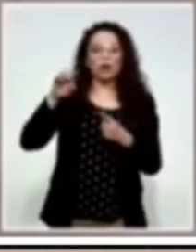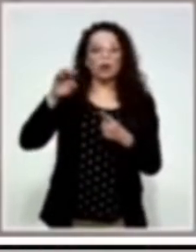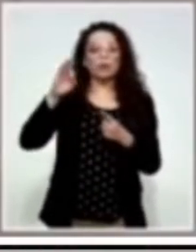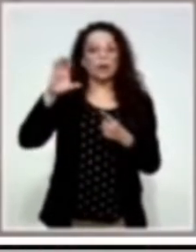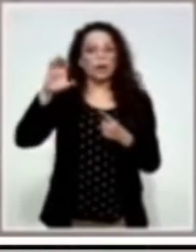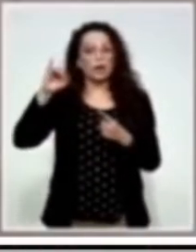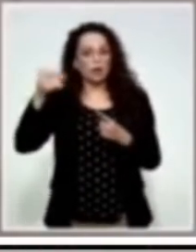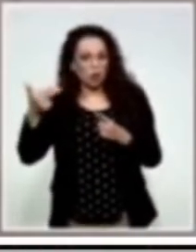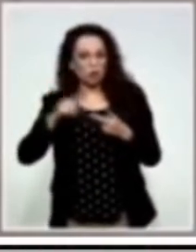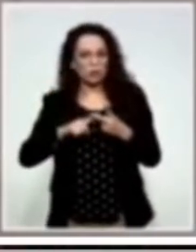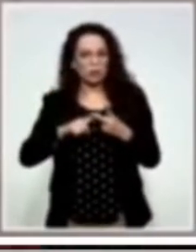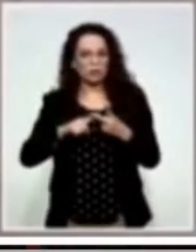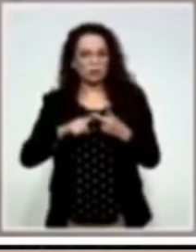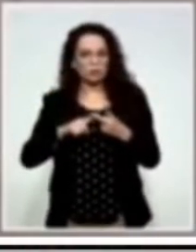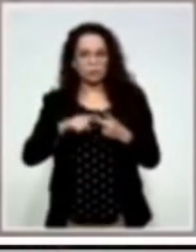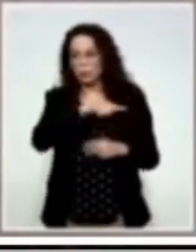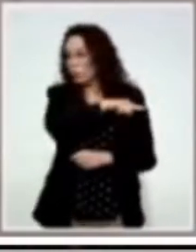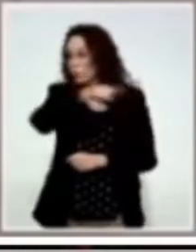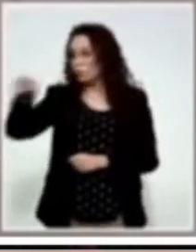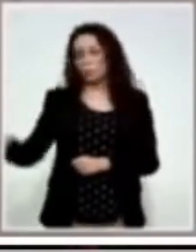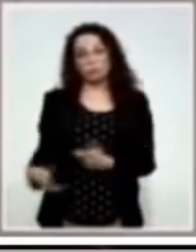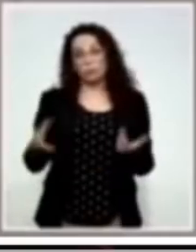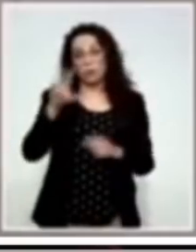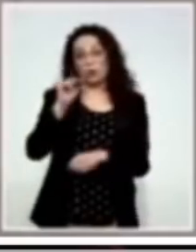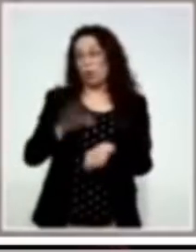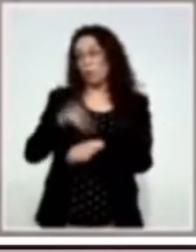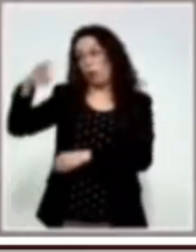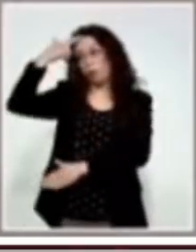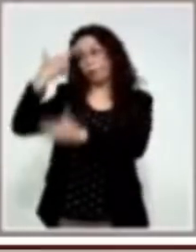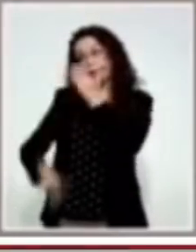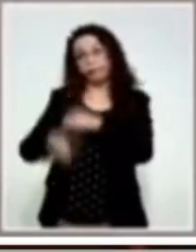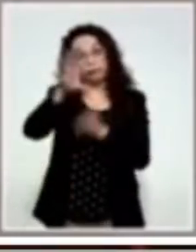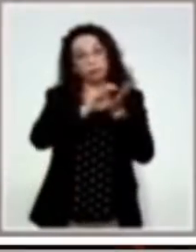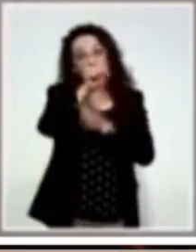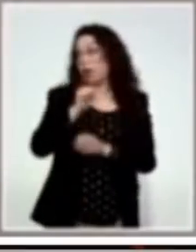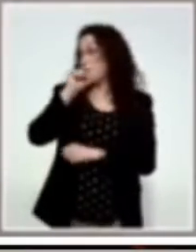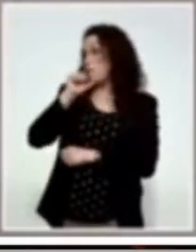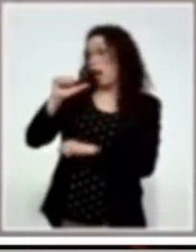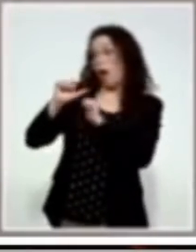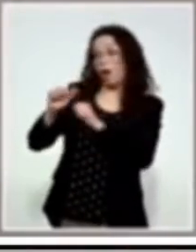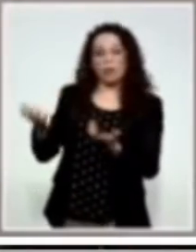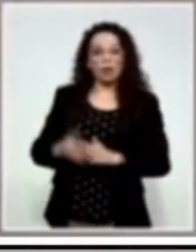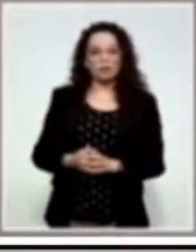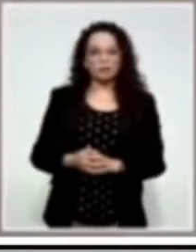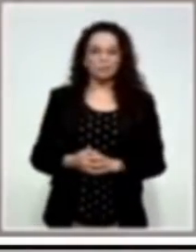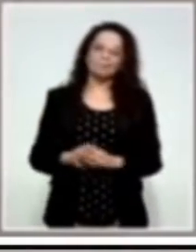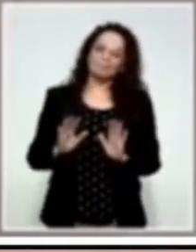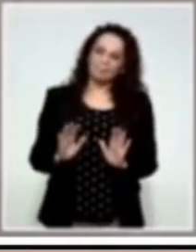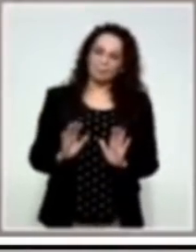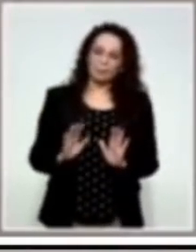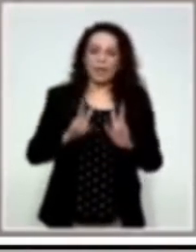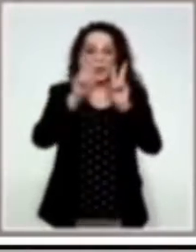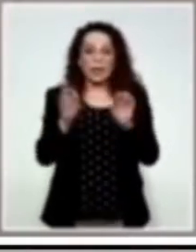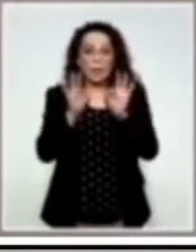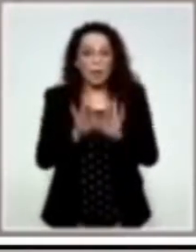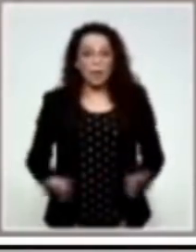no violaban la Constitución. Pues eso es muy opinable. Lo cierto es que prácticamente ningún asunto importante